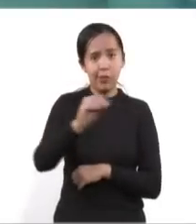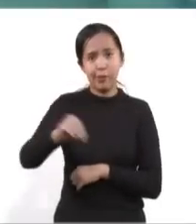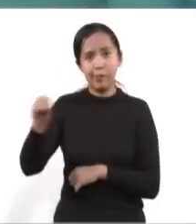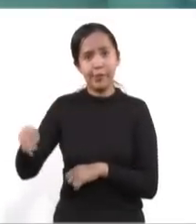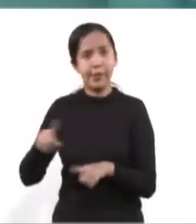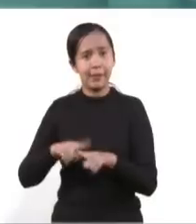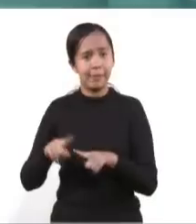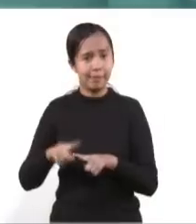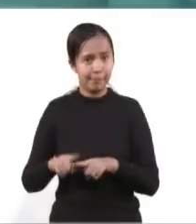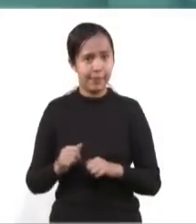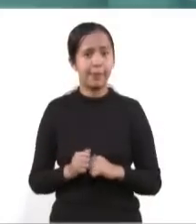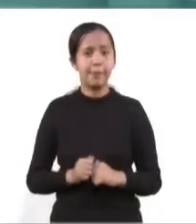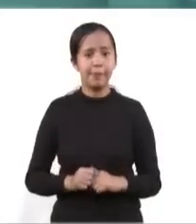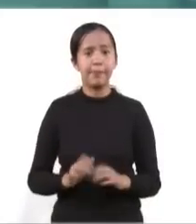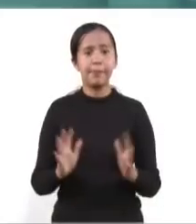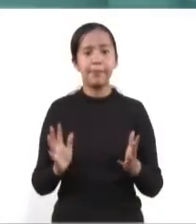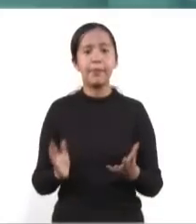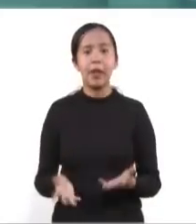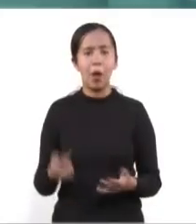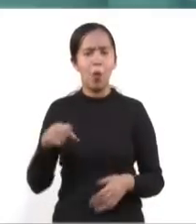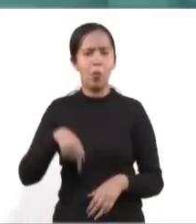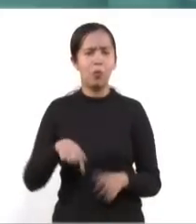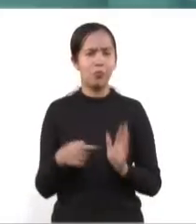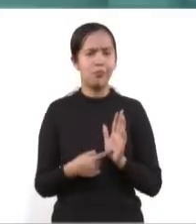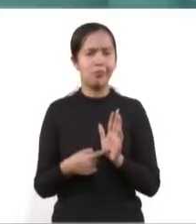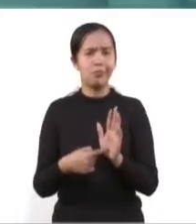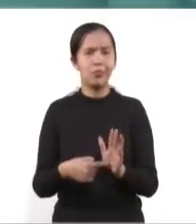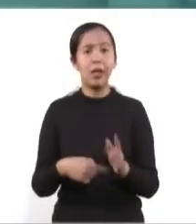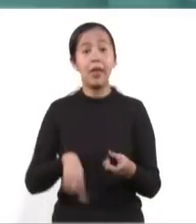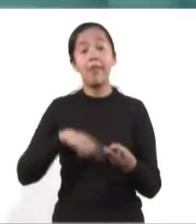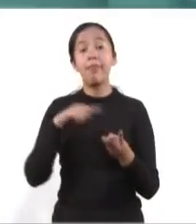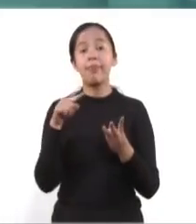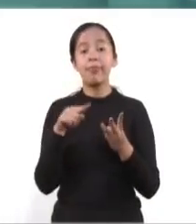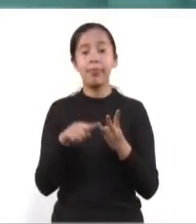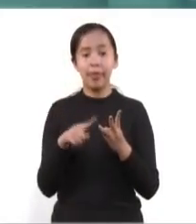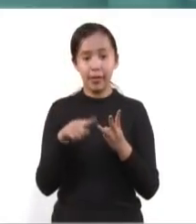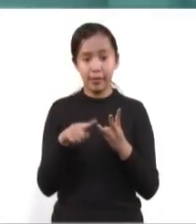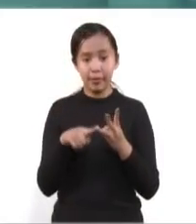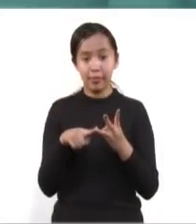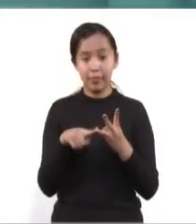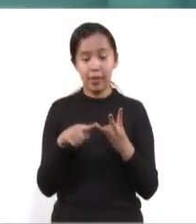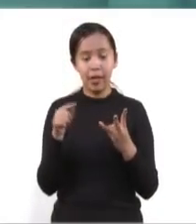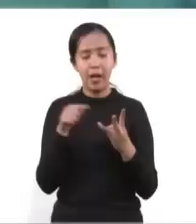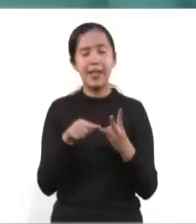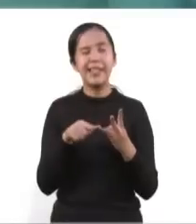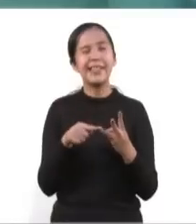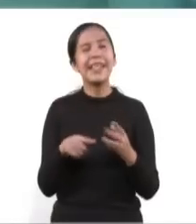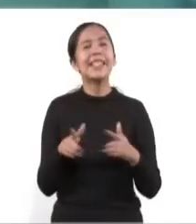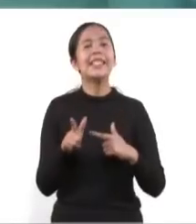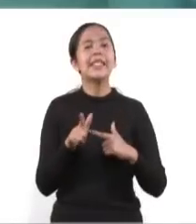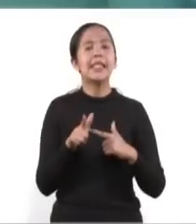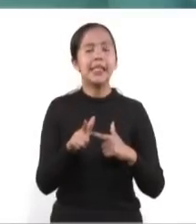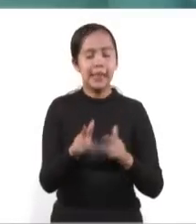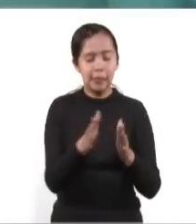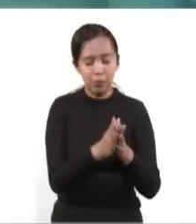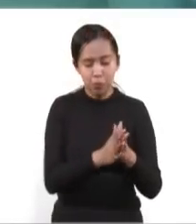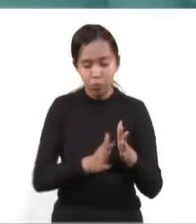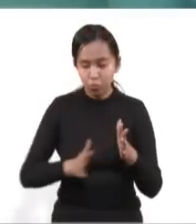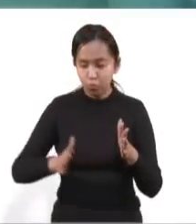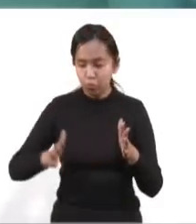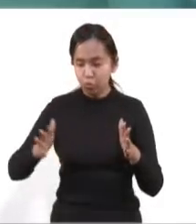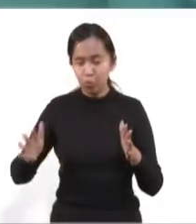de esta subestación que hoy presentamos. La tercera fase se encuentra en proceso y